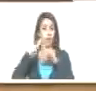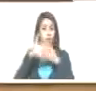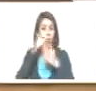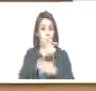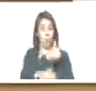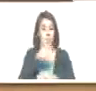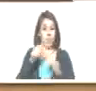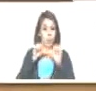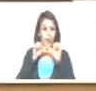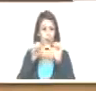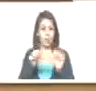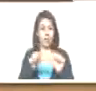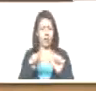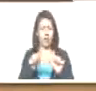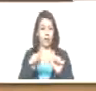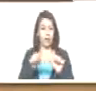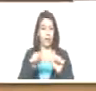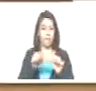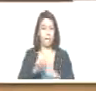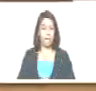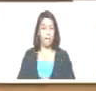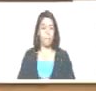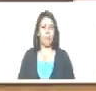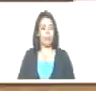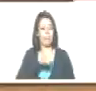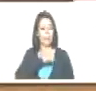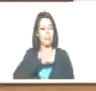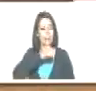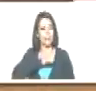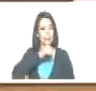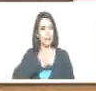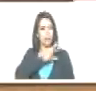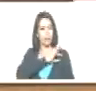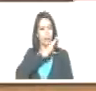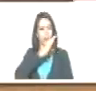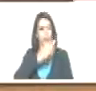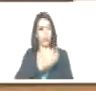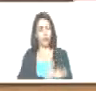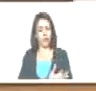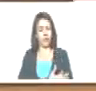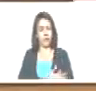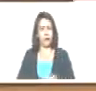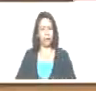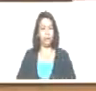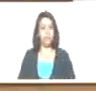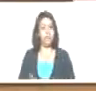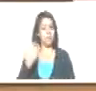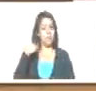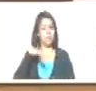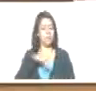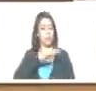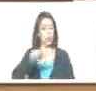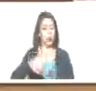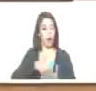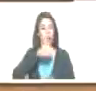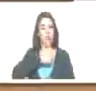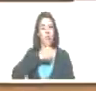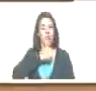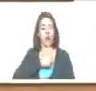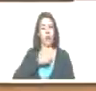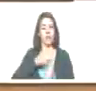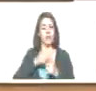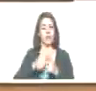mantiene en resistencia, en fuerza, mientras por esa resistencia y por ese